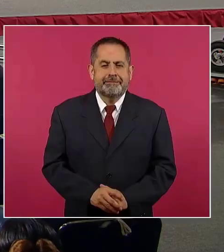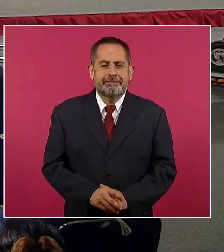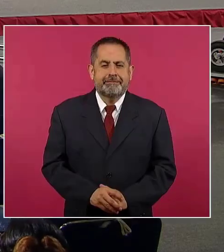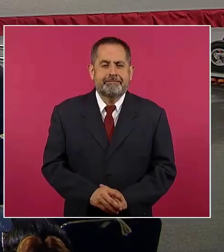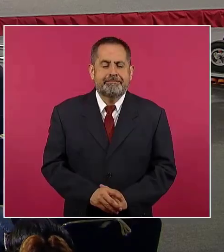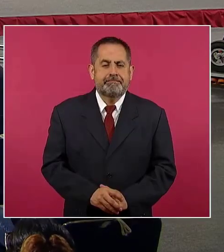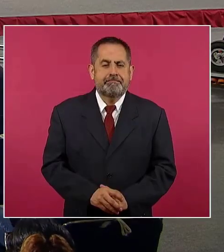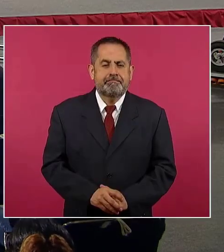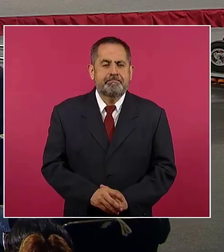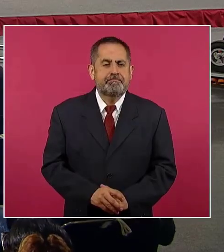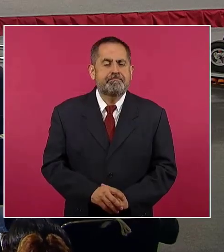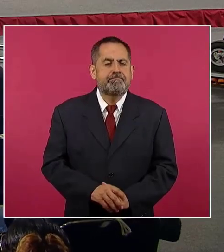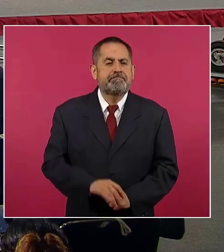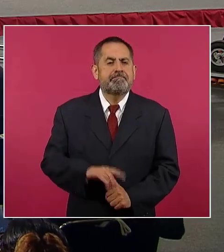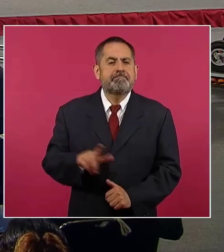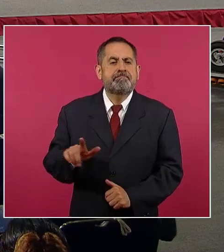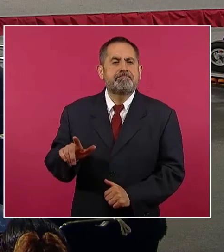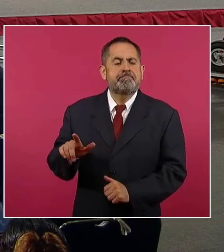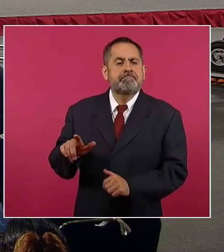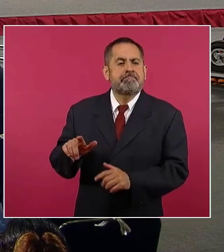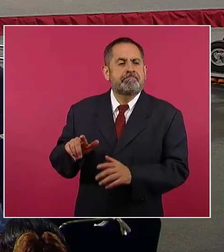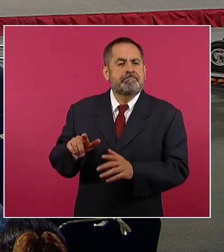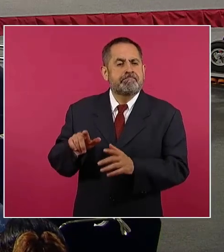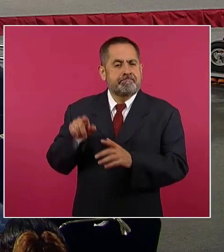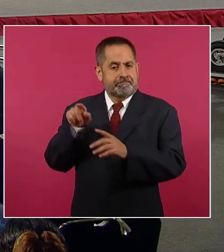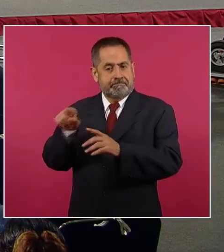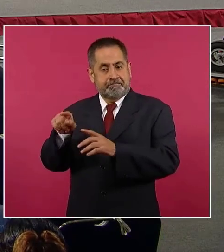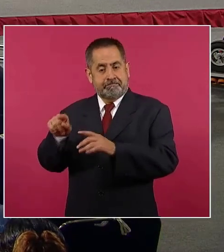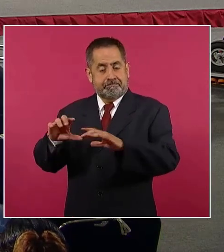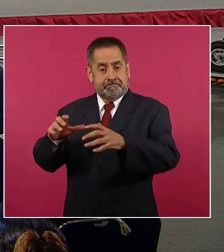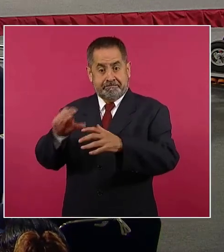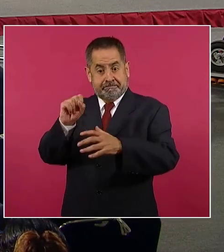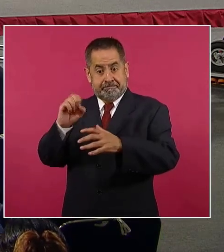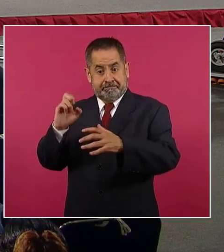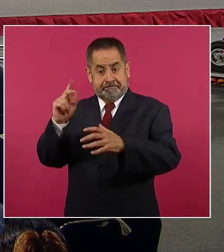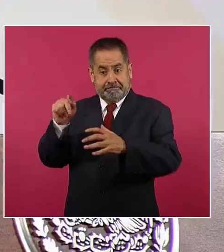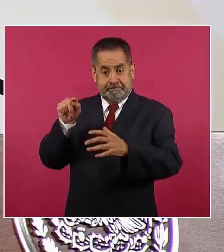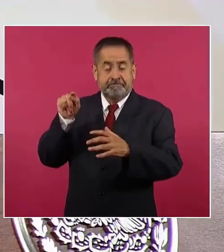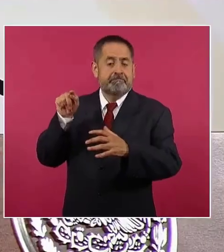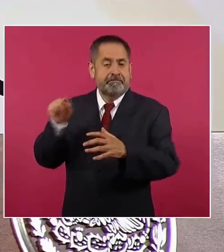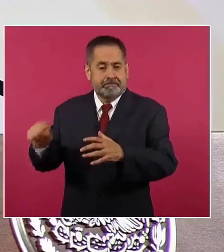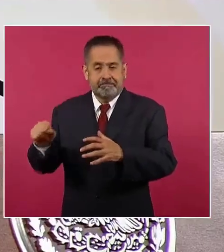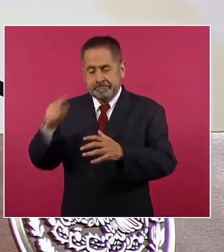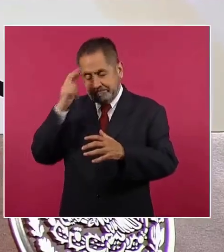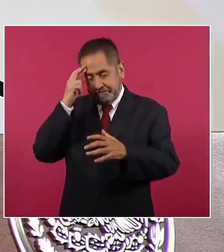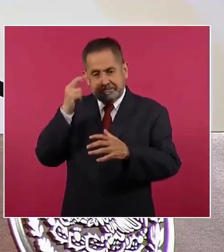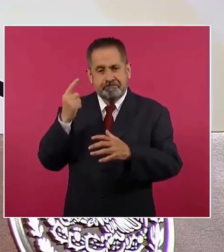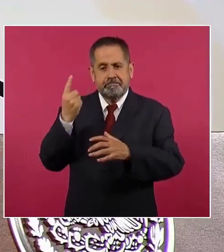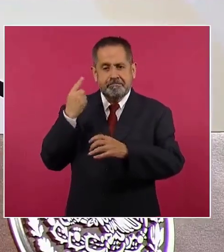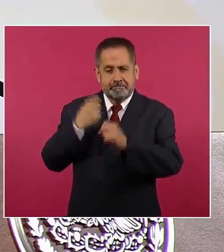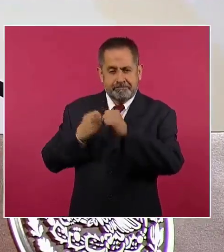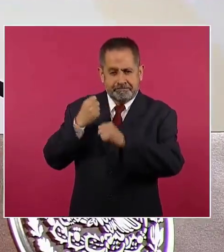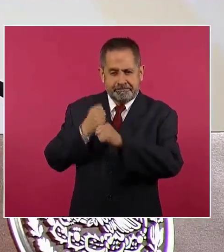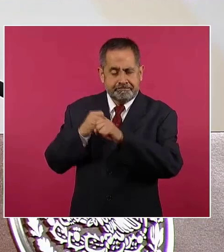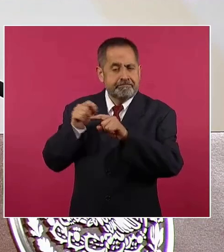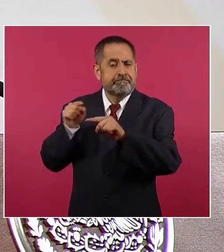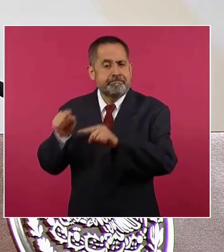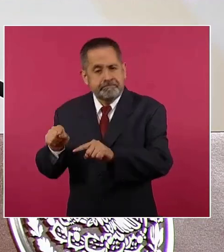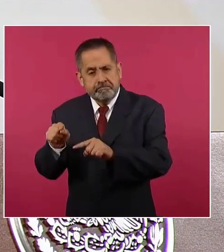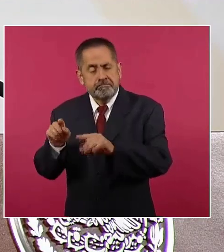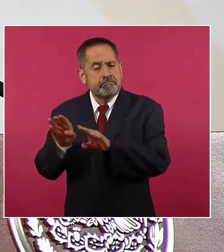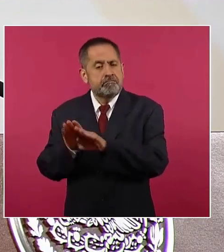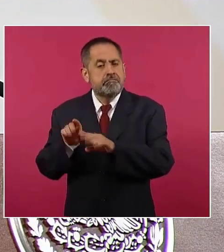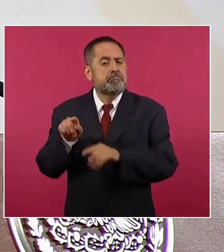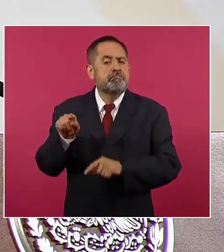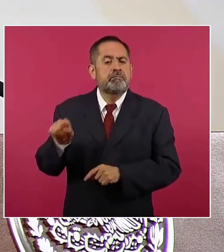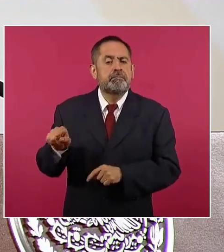Bien, dentro de la dinámica de la SEP se estableció, como lo hicimos el año pasado La asignación de